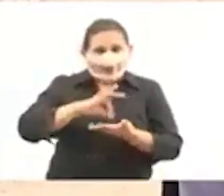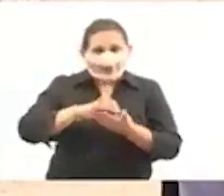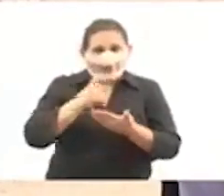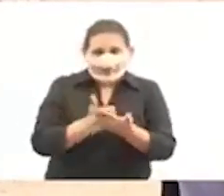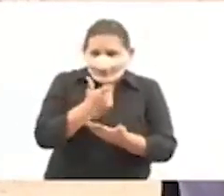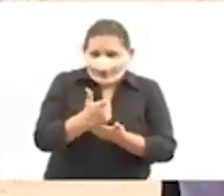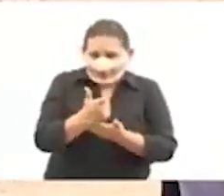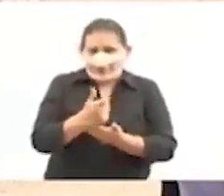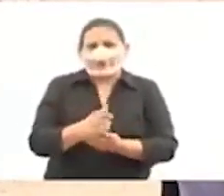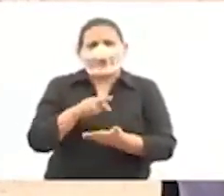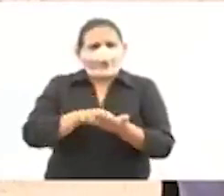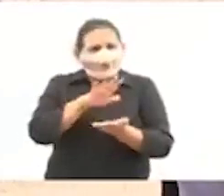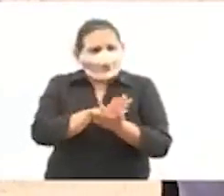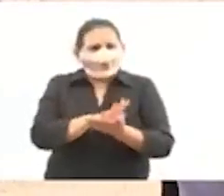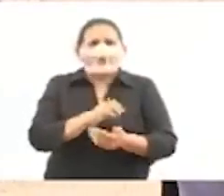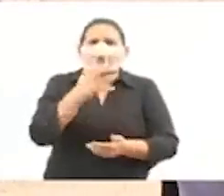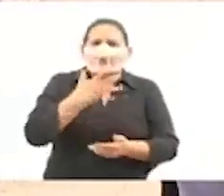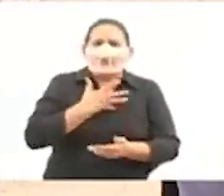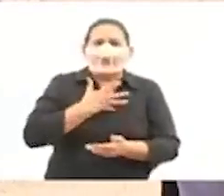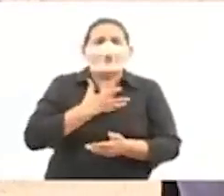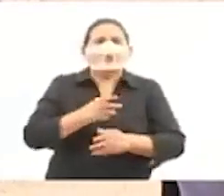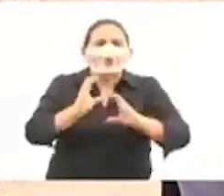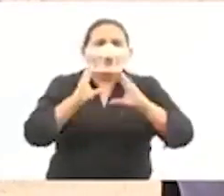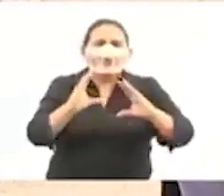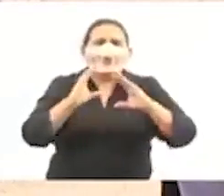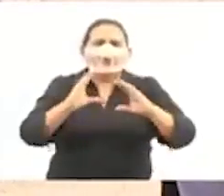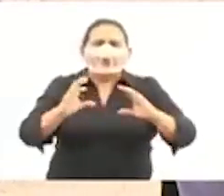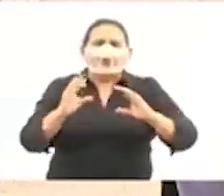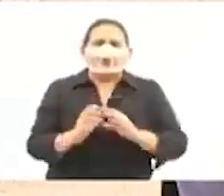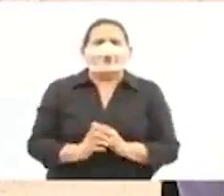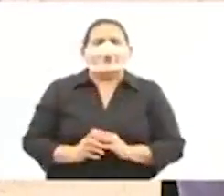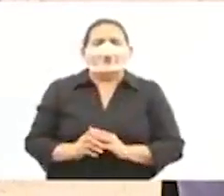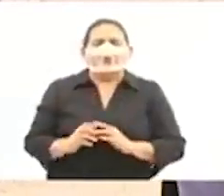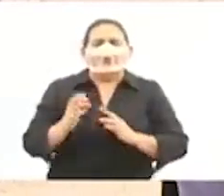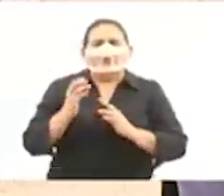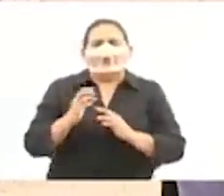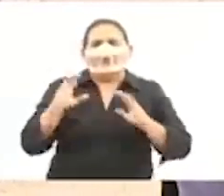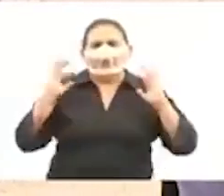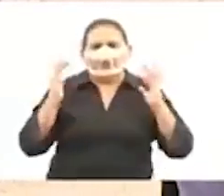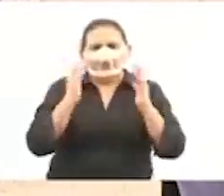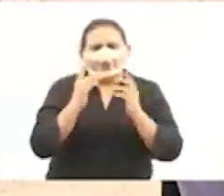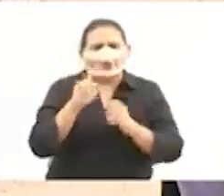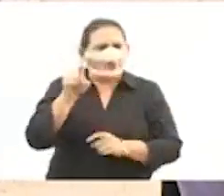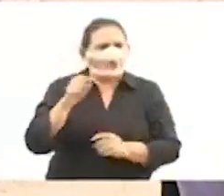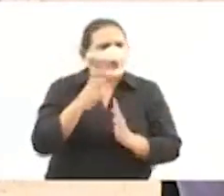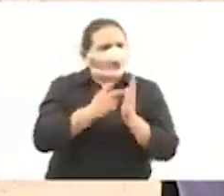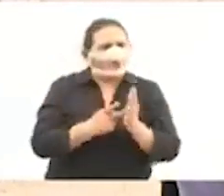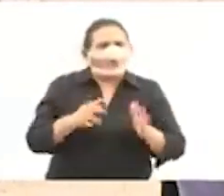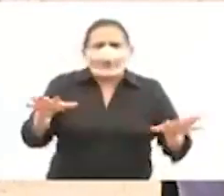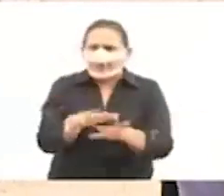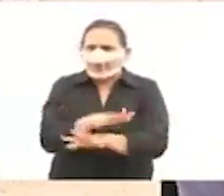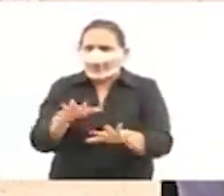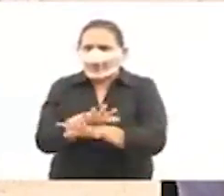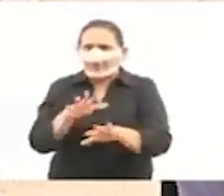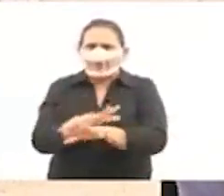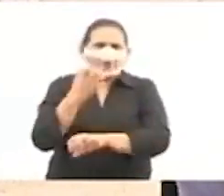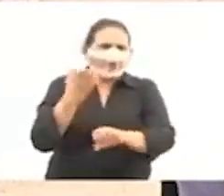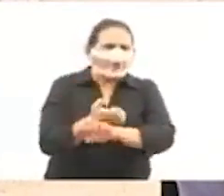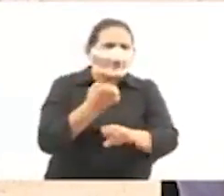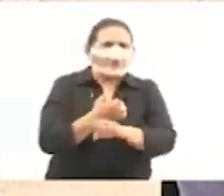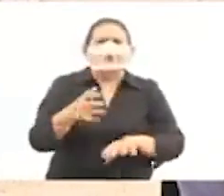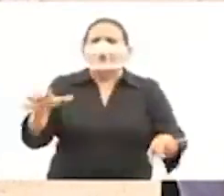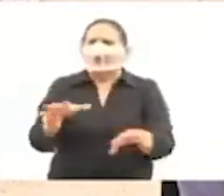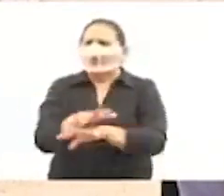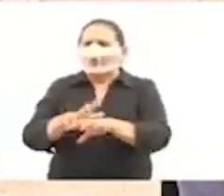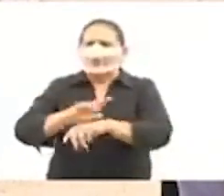tenemos también el cuidado del medio ambiente estos son los proyectos que sin duda cambian un estado cambia en un país y yo les agradezco